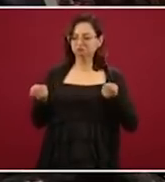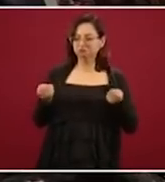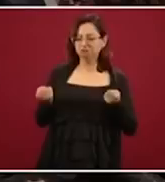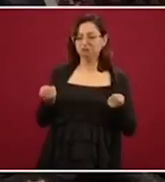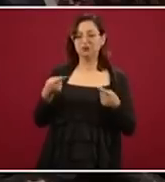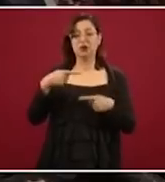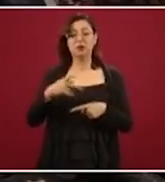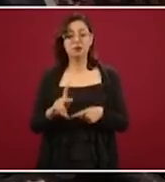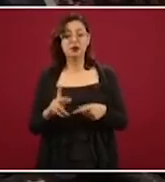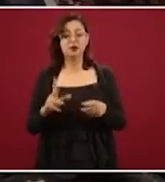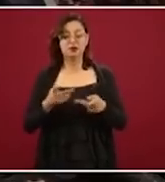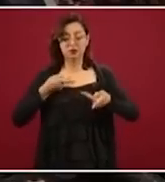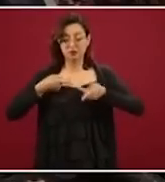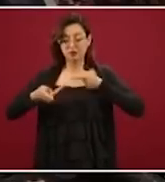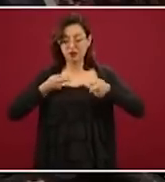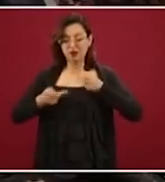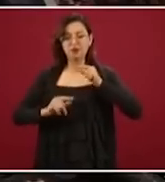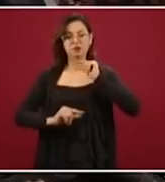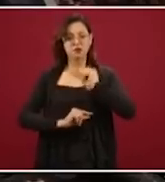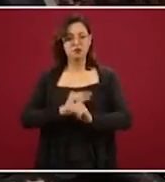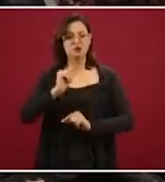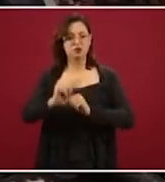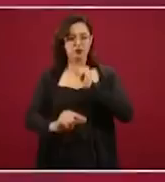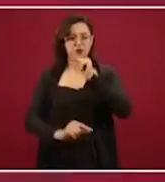es un plan, vamos poco a poco